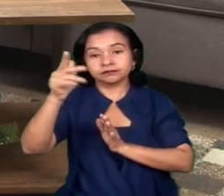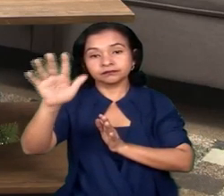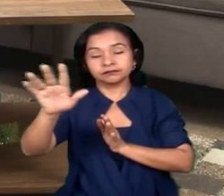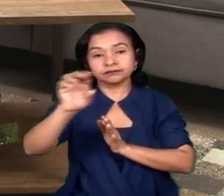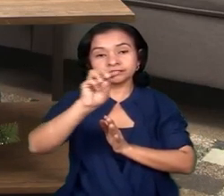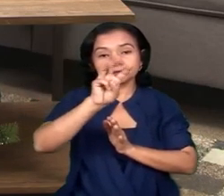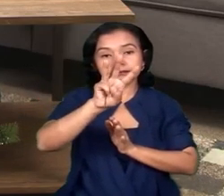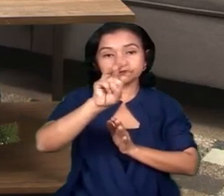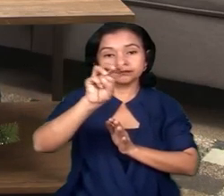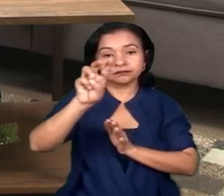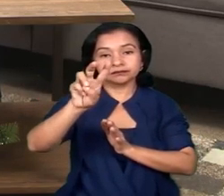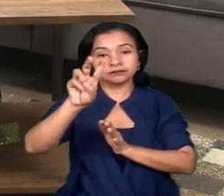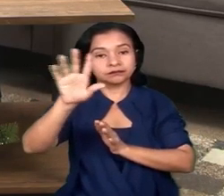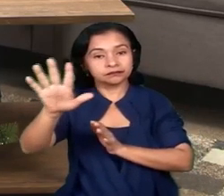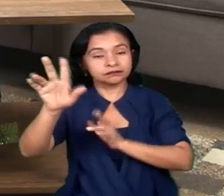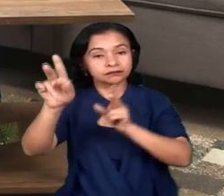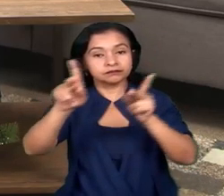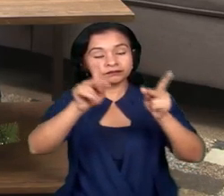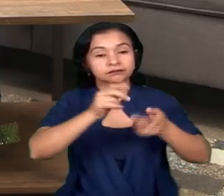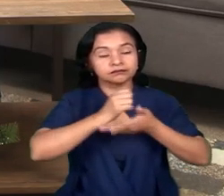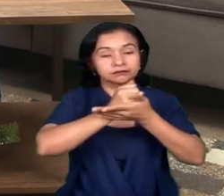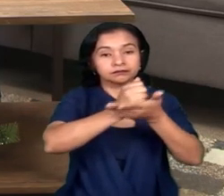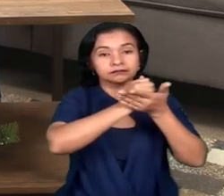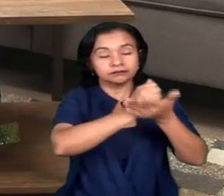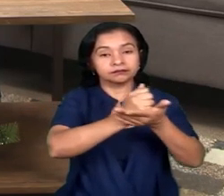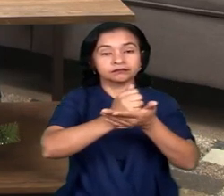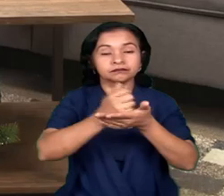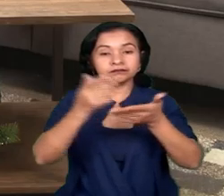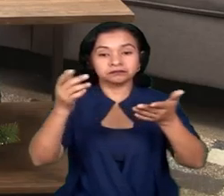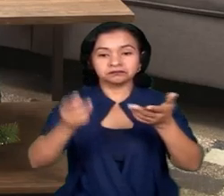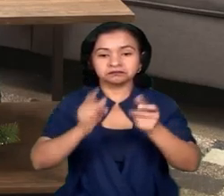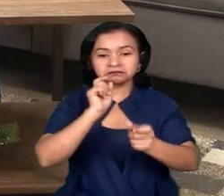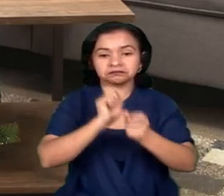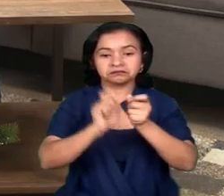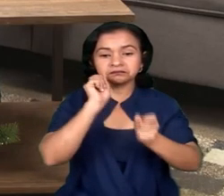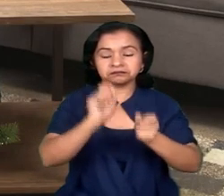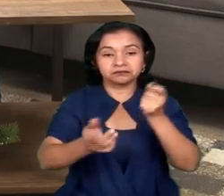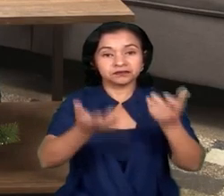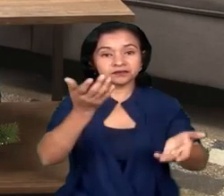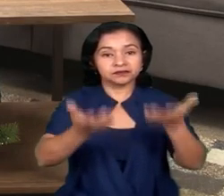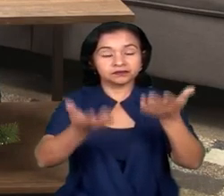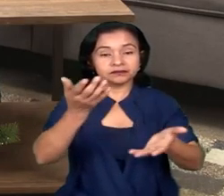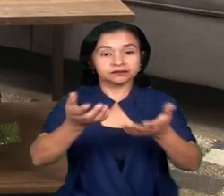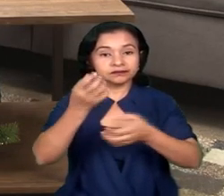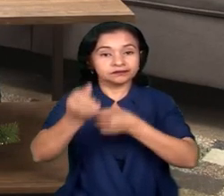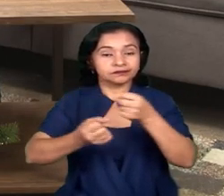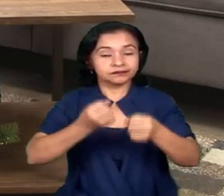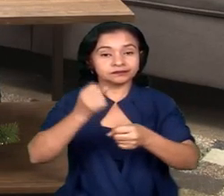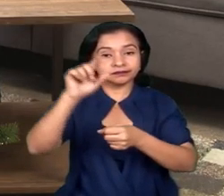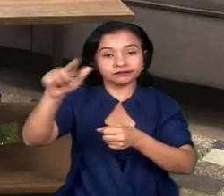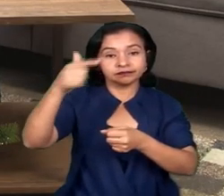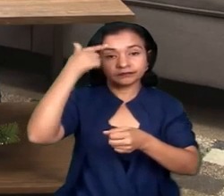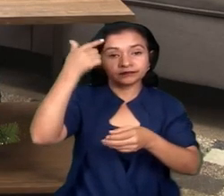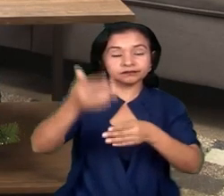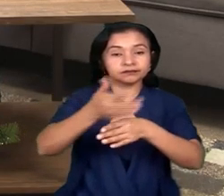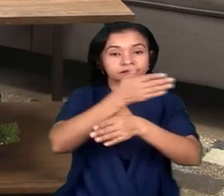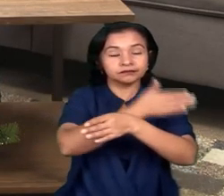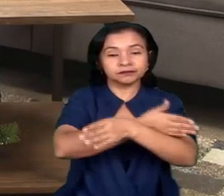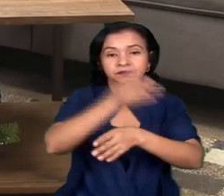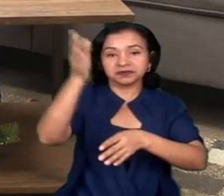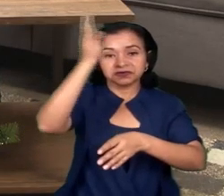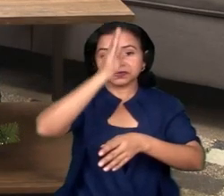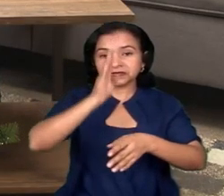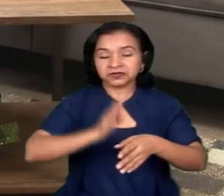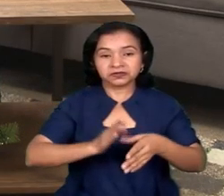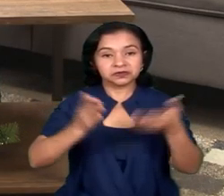325 comerciantes que van a ser beneficiados y que se quemaron, porque en los gobiernos anteriores jamás se